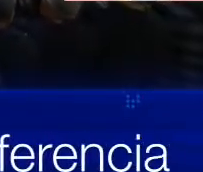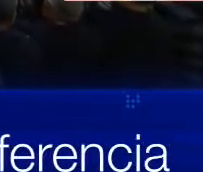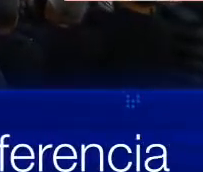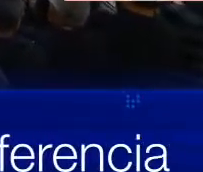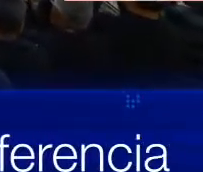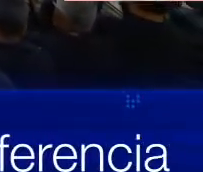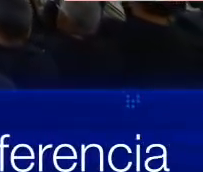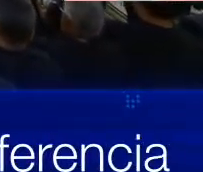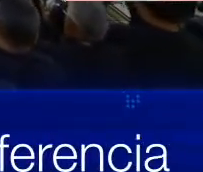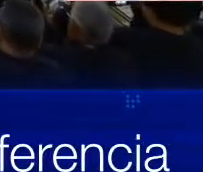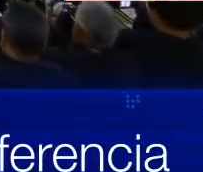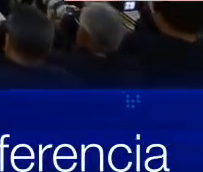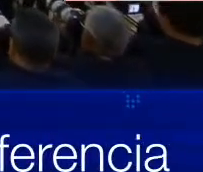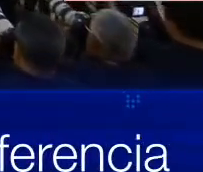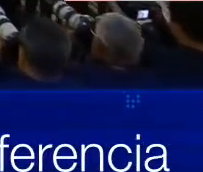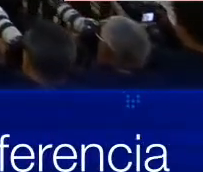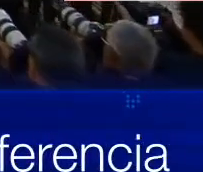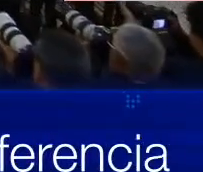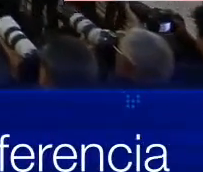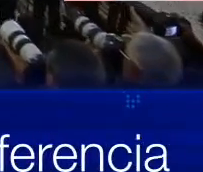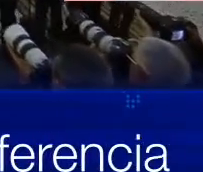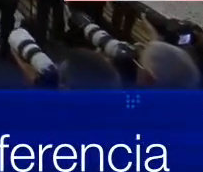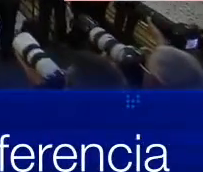Buenos días. Buenos días.